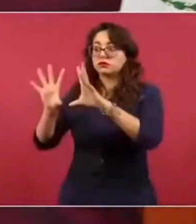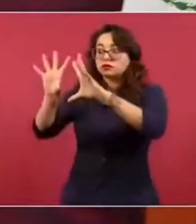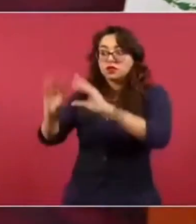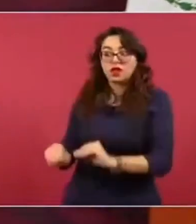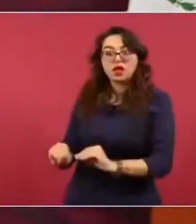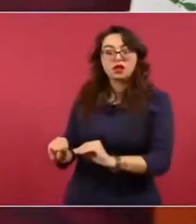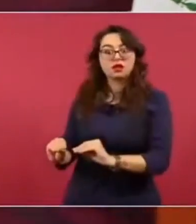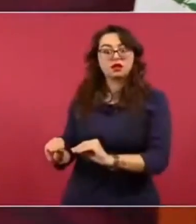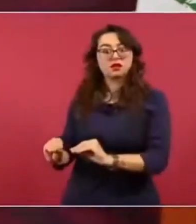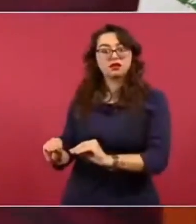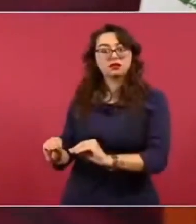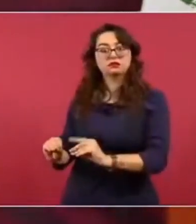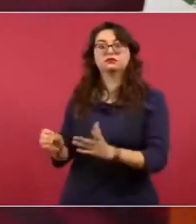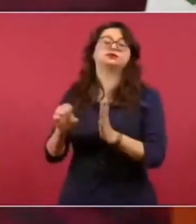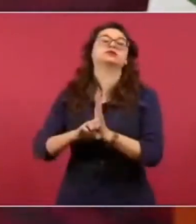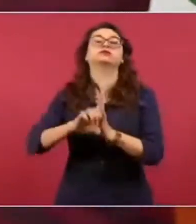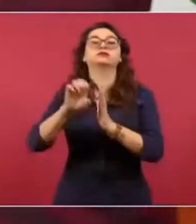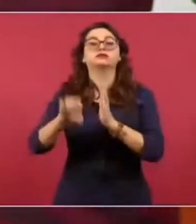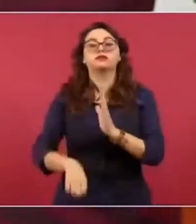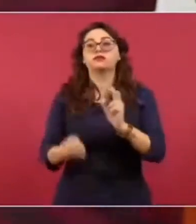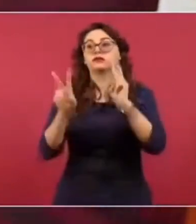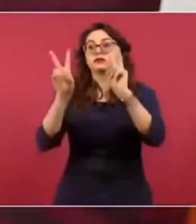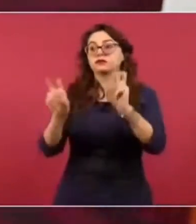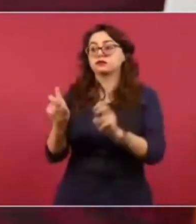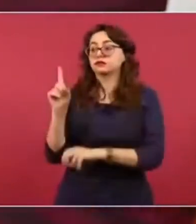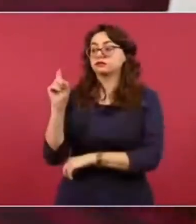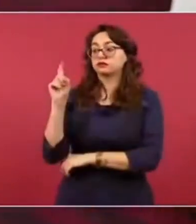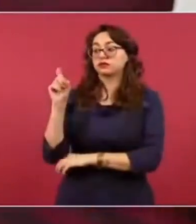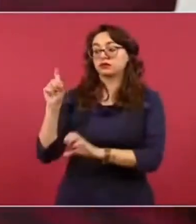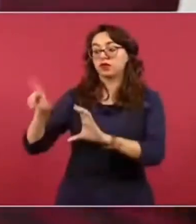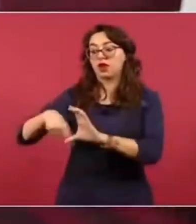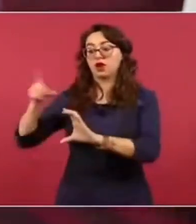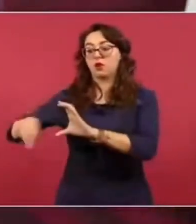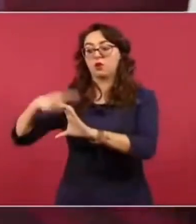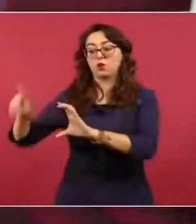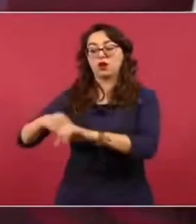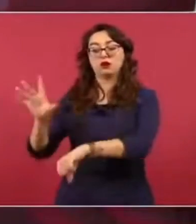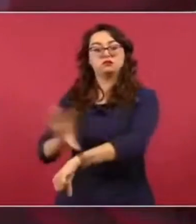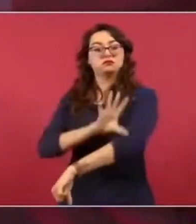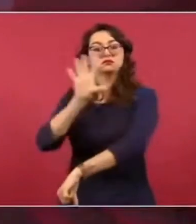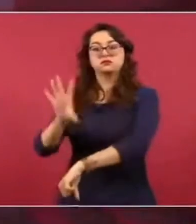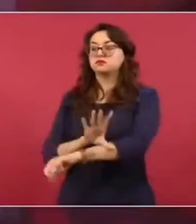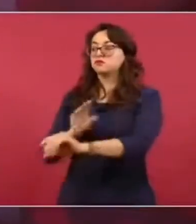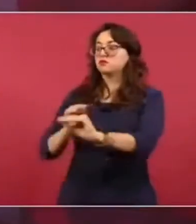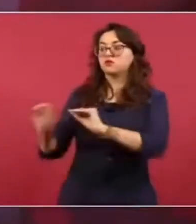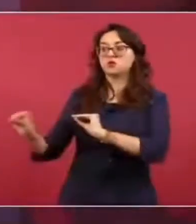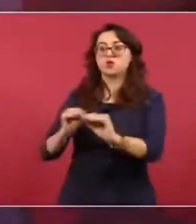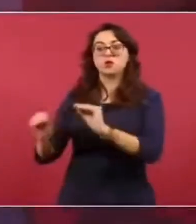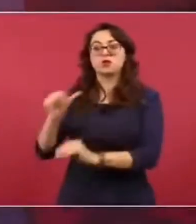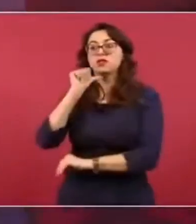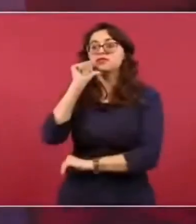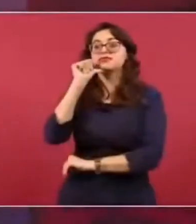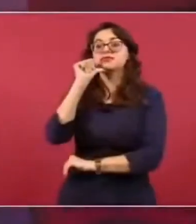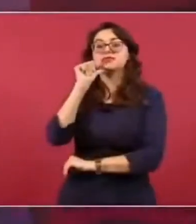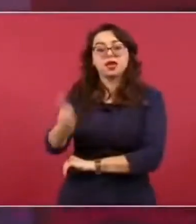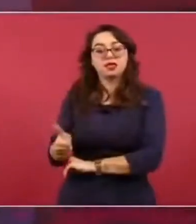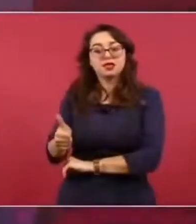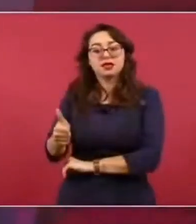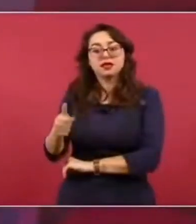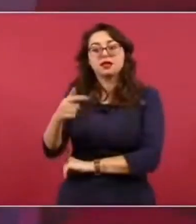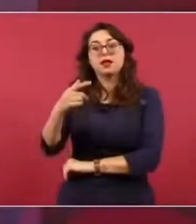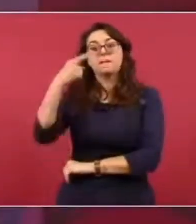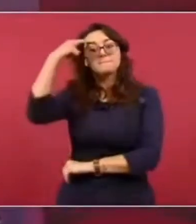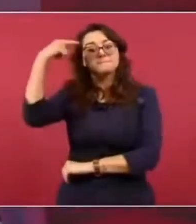que las mantuvieron subutilizadas para que no le compitieran a las